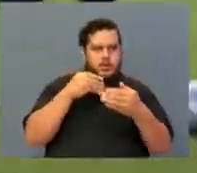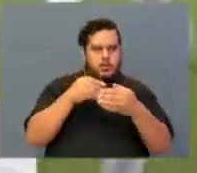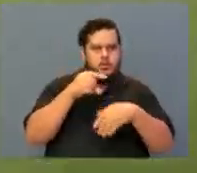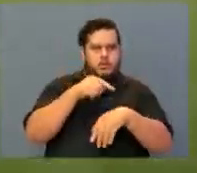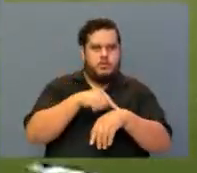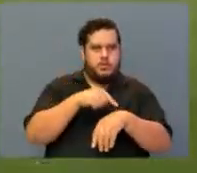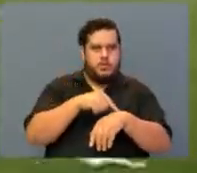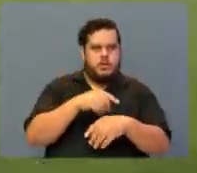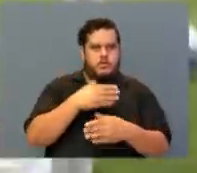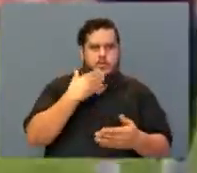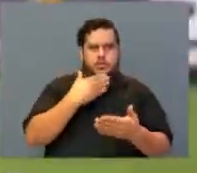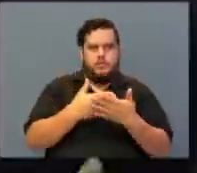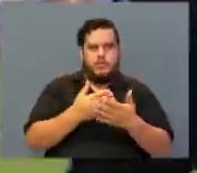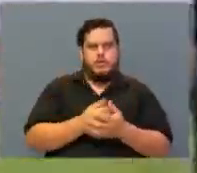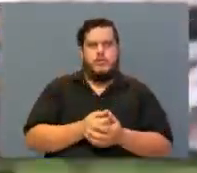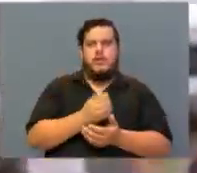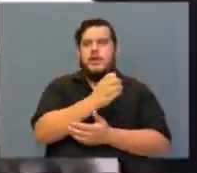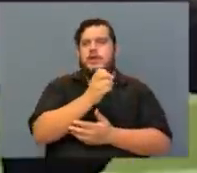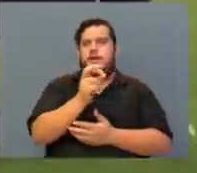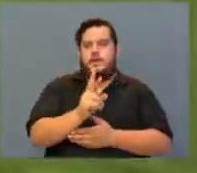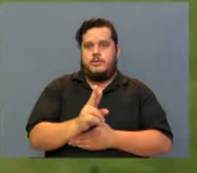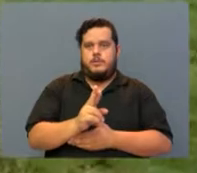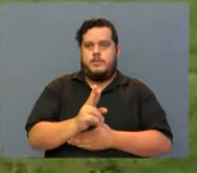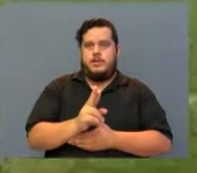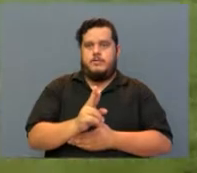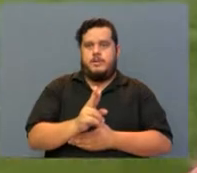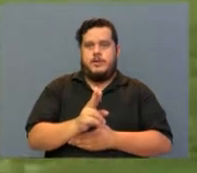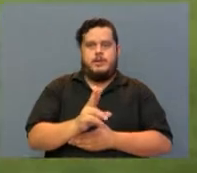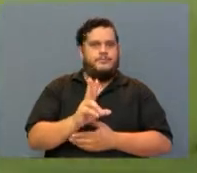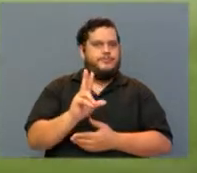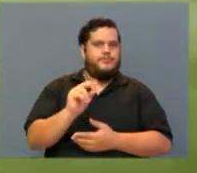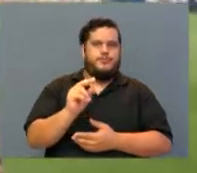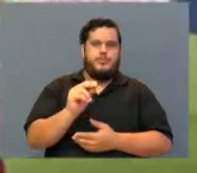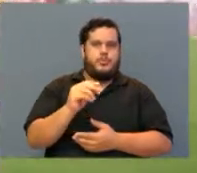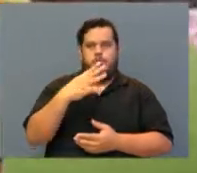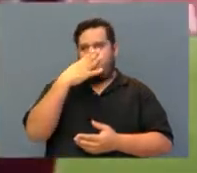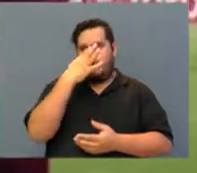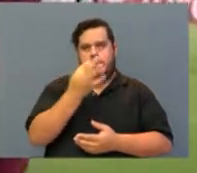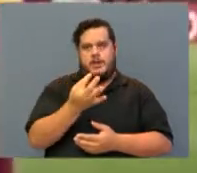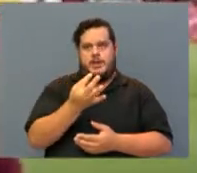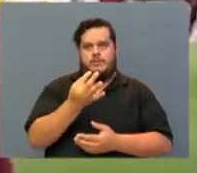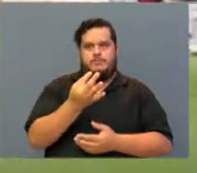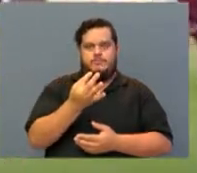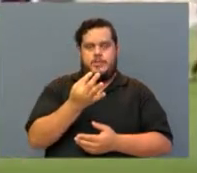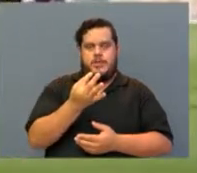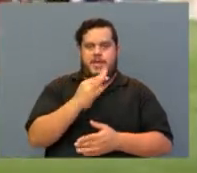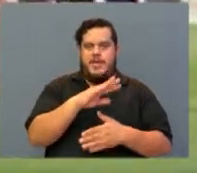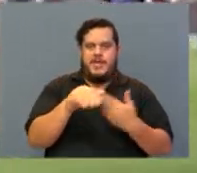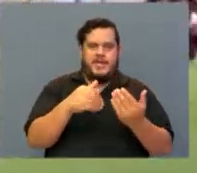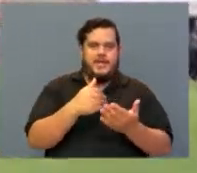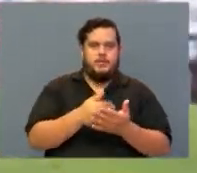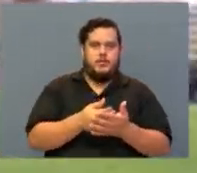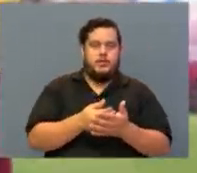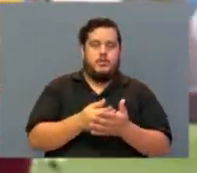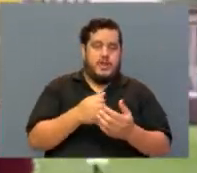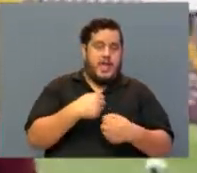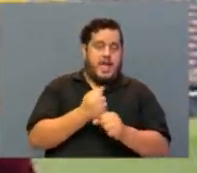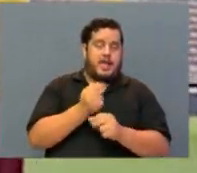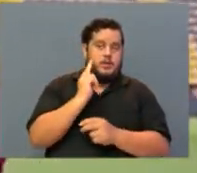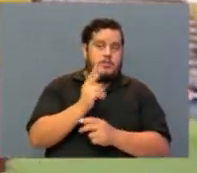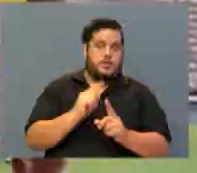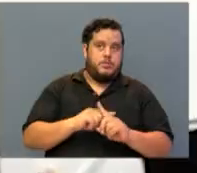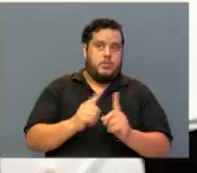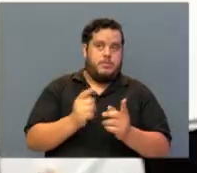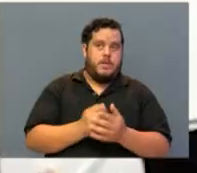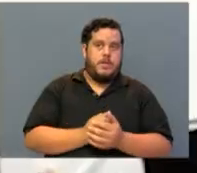Y bueno, en Costa Rica no creo que todos hagan lo mismo,